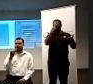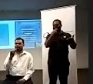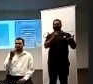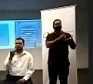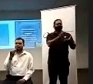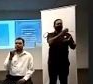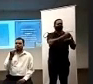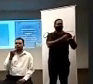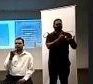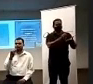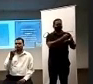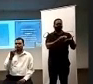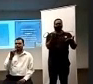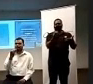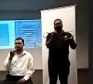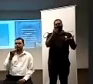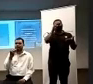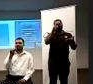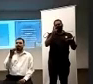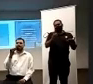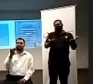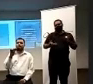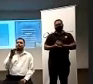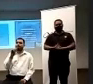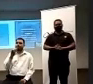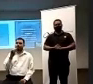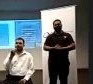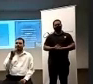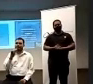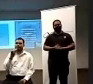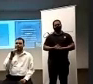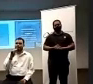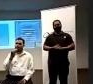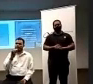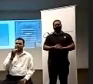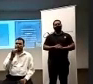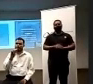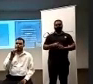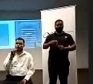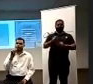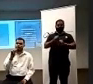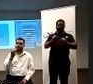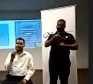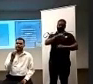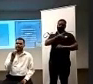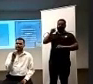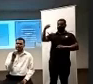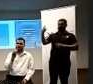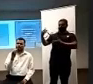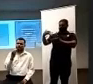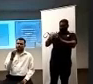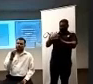a veces, como todos sentimos que no estamos, y sentimos que hay cosas que podemos hacer solos, si es que,